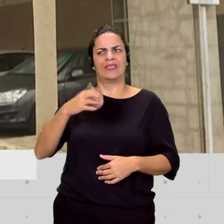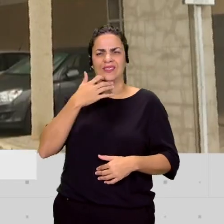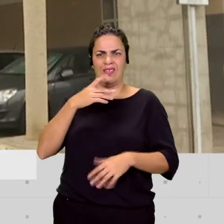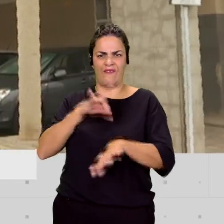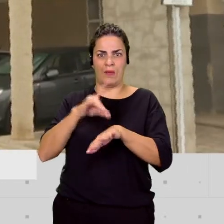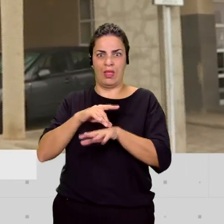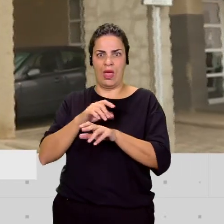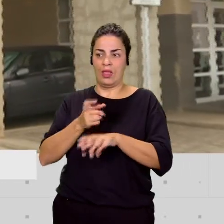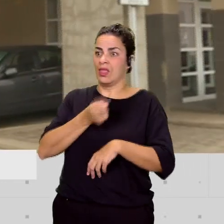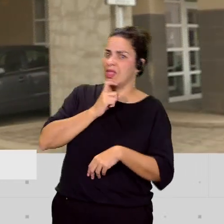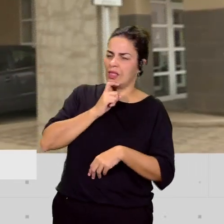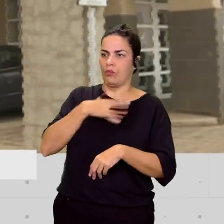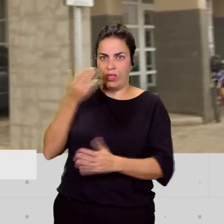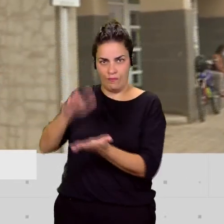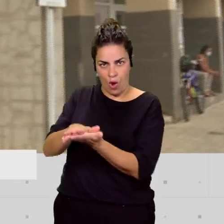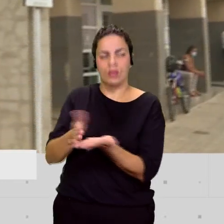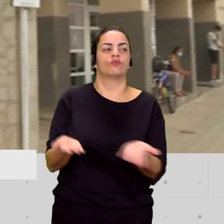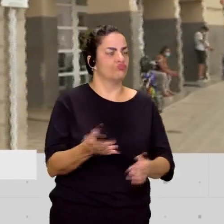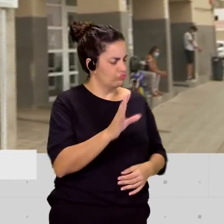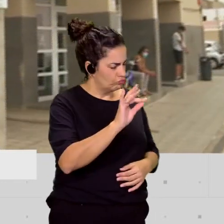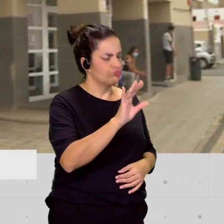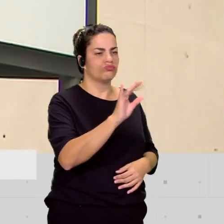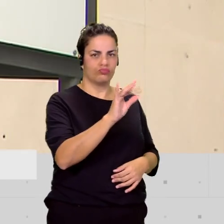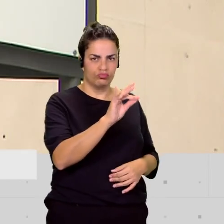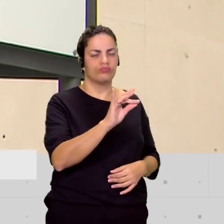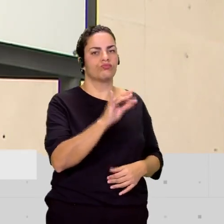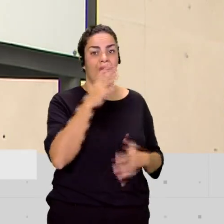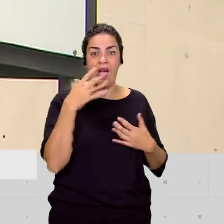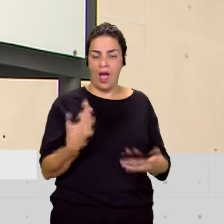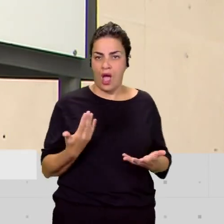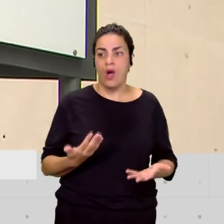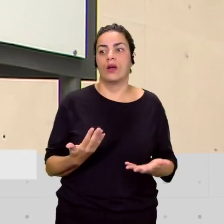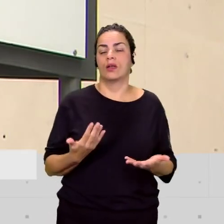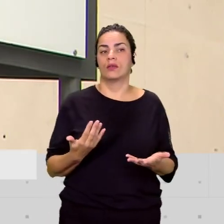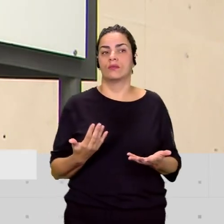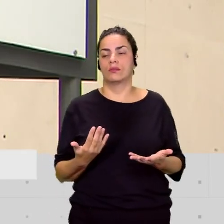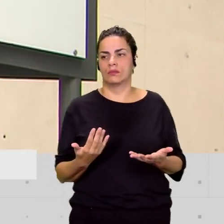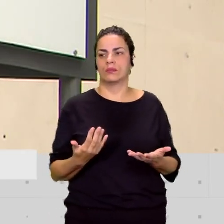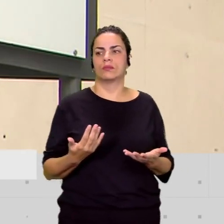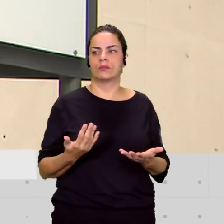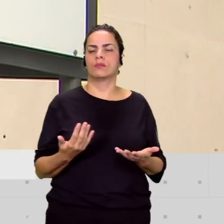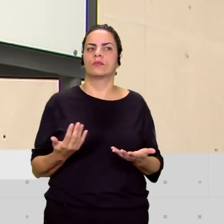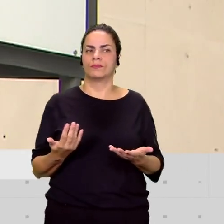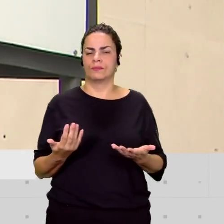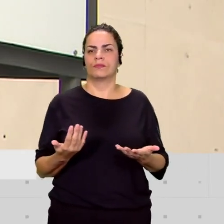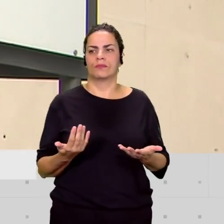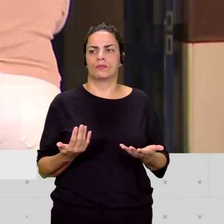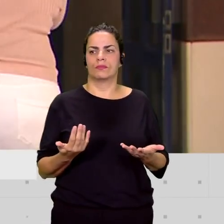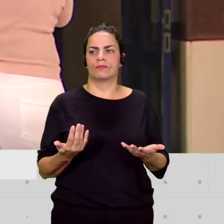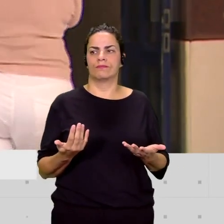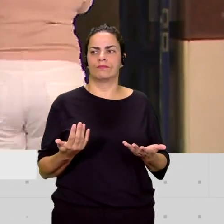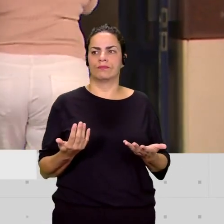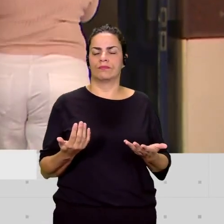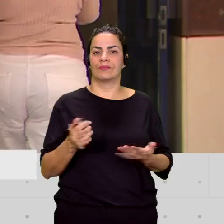complicar. Absolutamente. En estos momentos tenemos una incidencia incrementada de